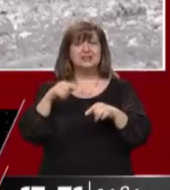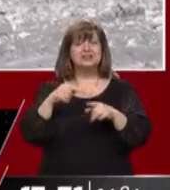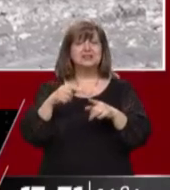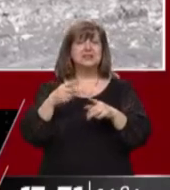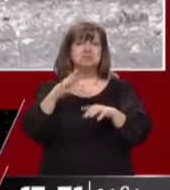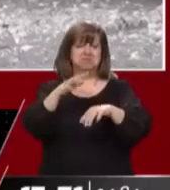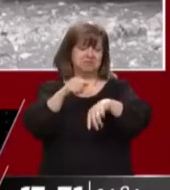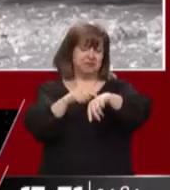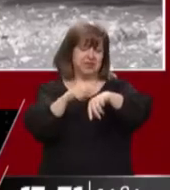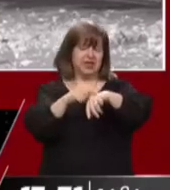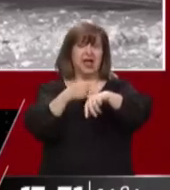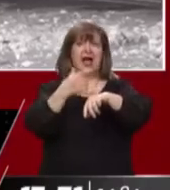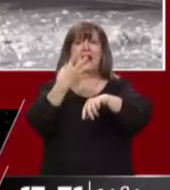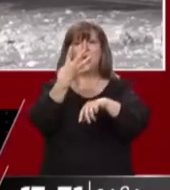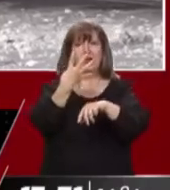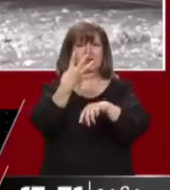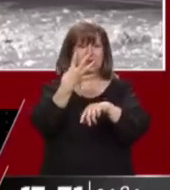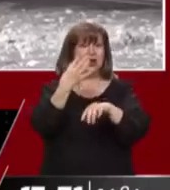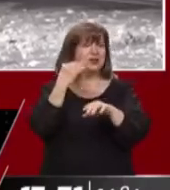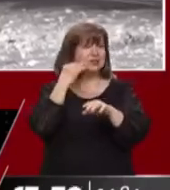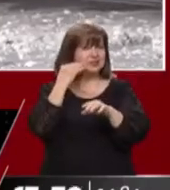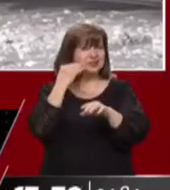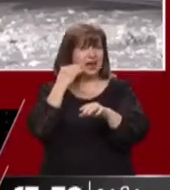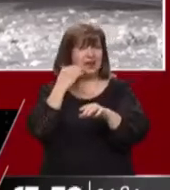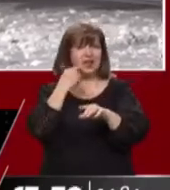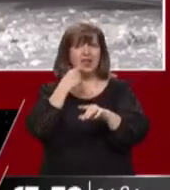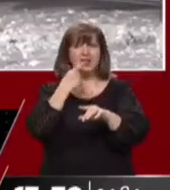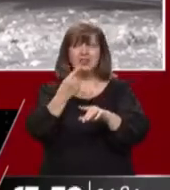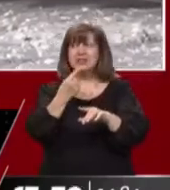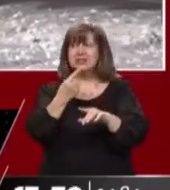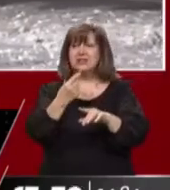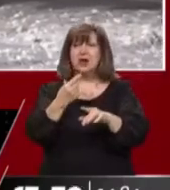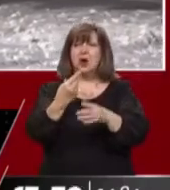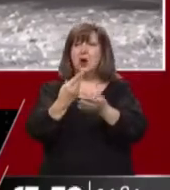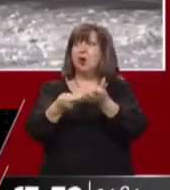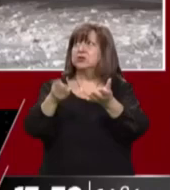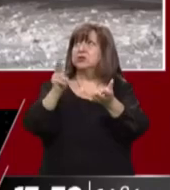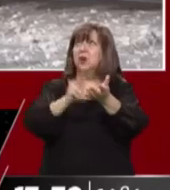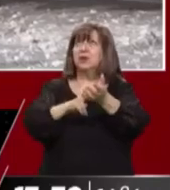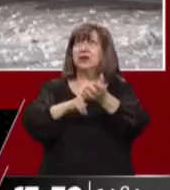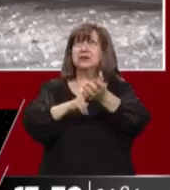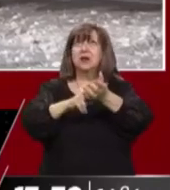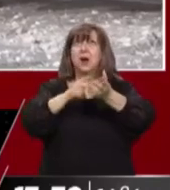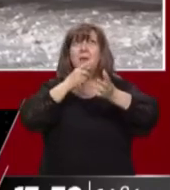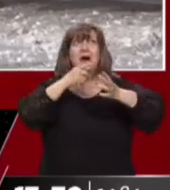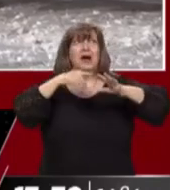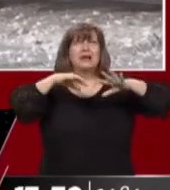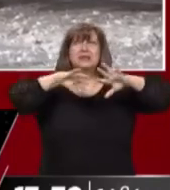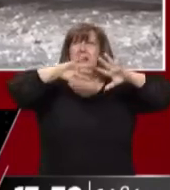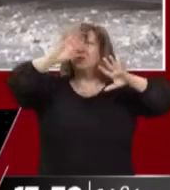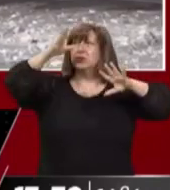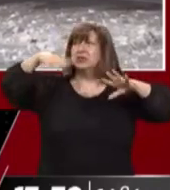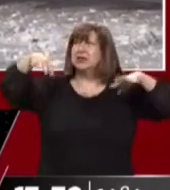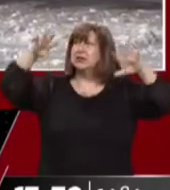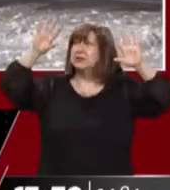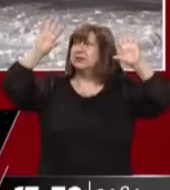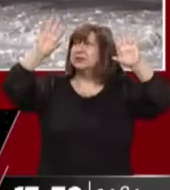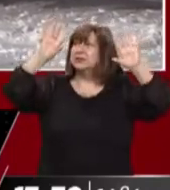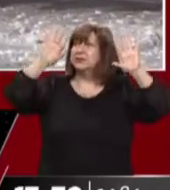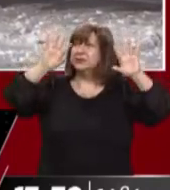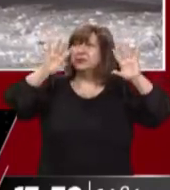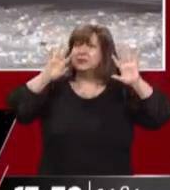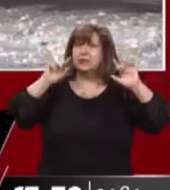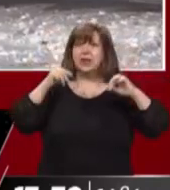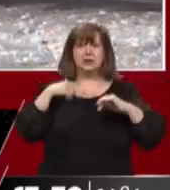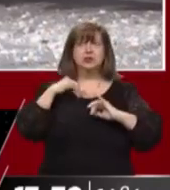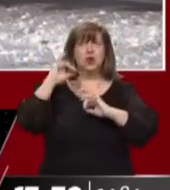a partir de las 16 horas, se ha pronosticado mal tiempo, inestabilidad en la alta montaña, que nosotros ya la